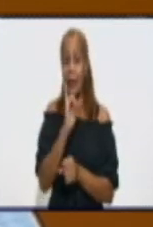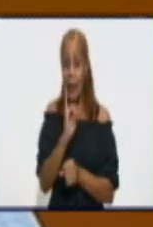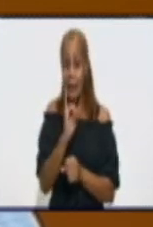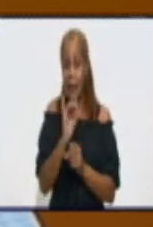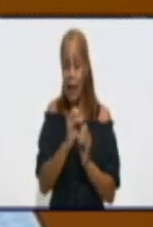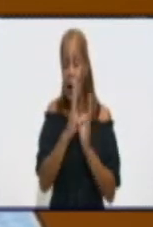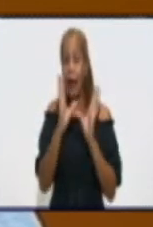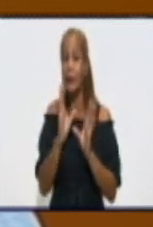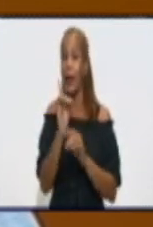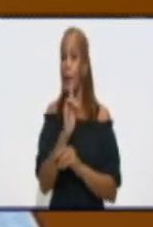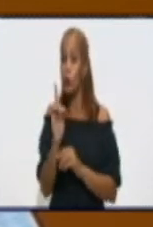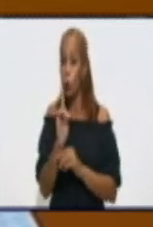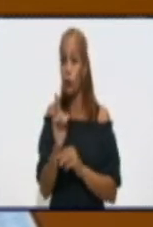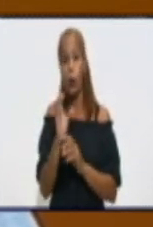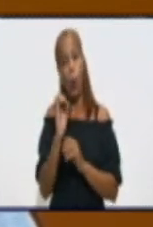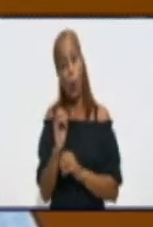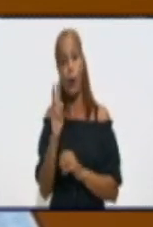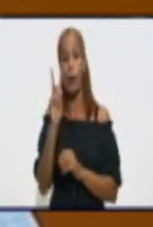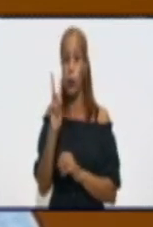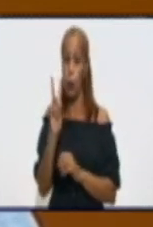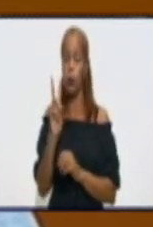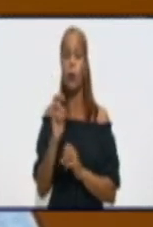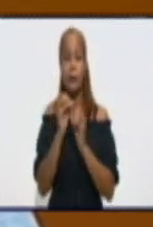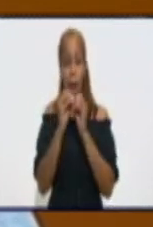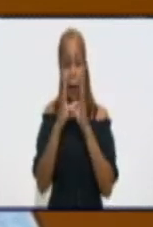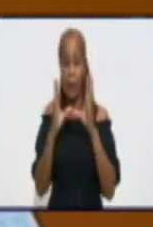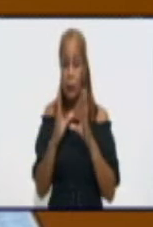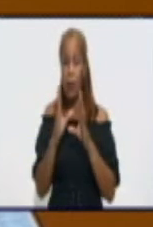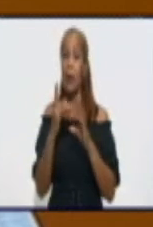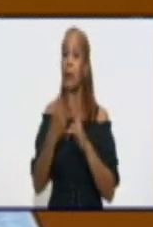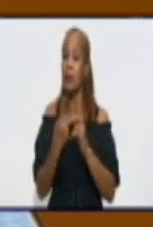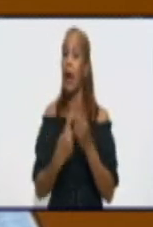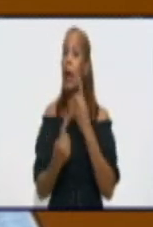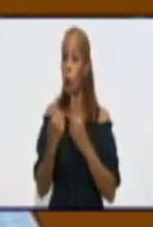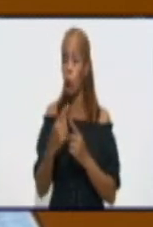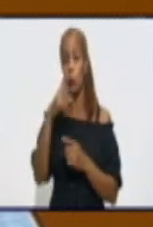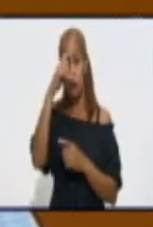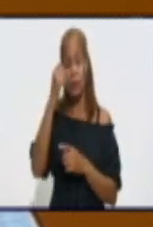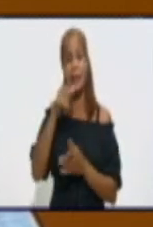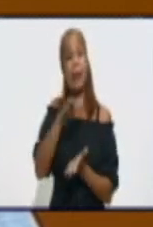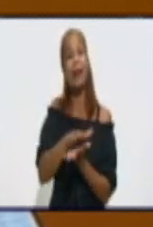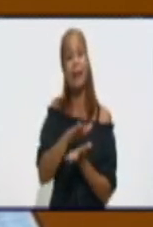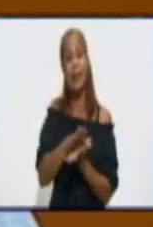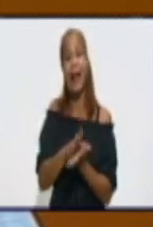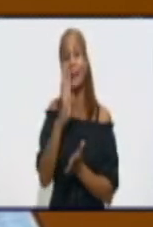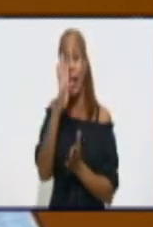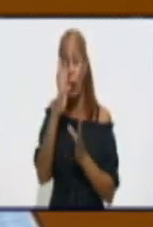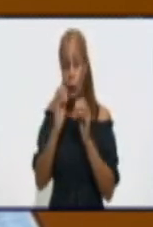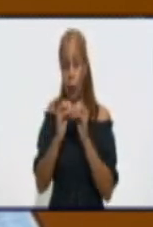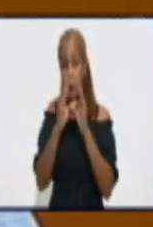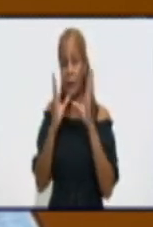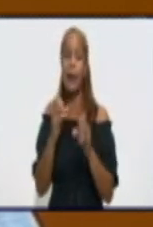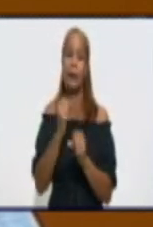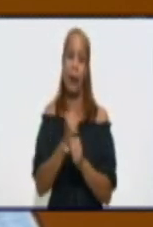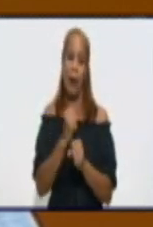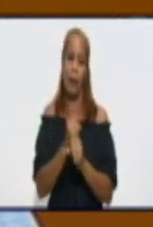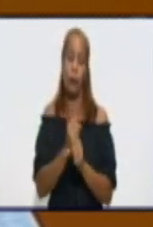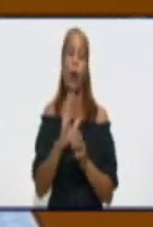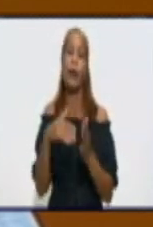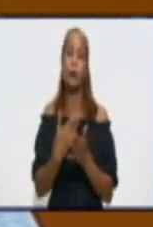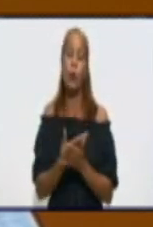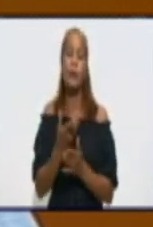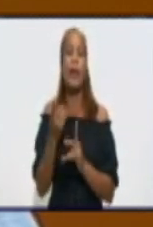Y posteriormente ya a las 4 de la mañana hay otro grupo de trabajadores que está comenzando a desarrollarlo. Y la transportación se